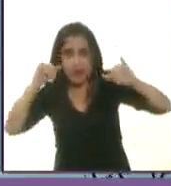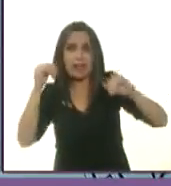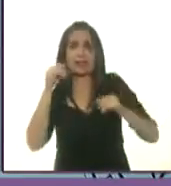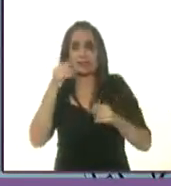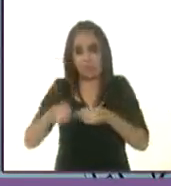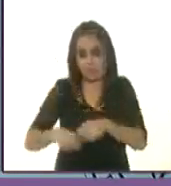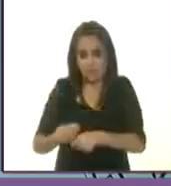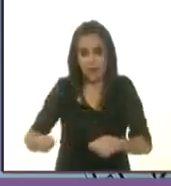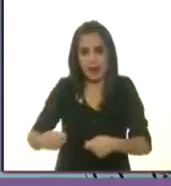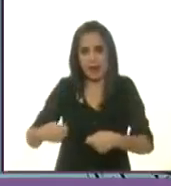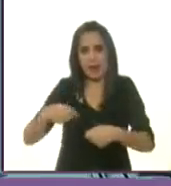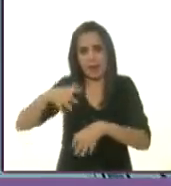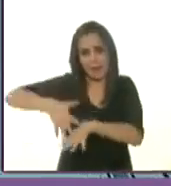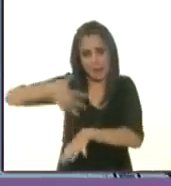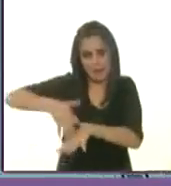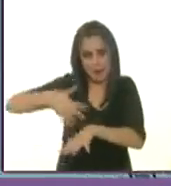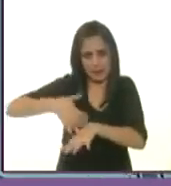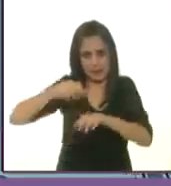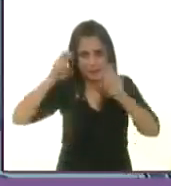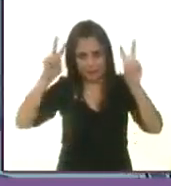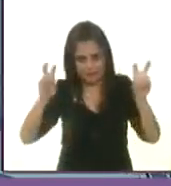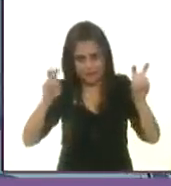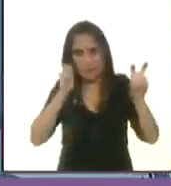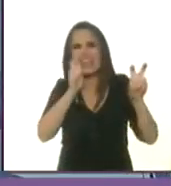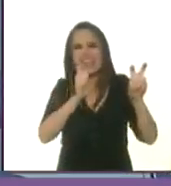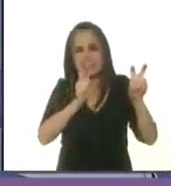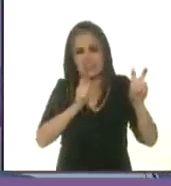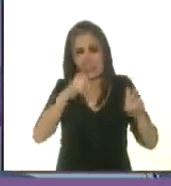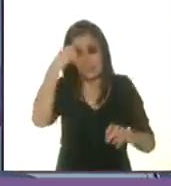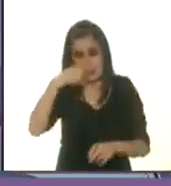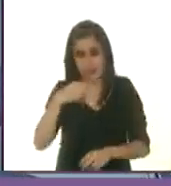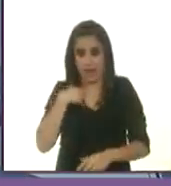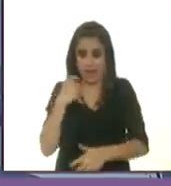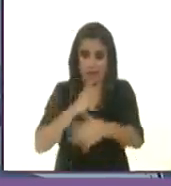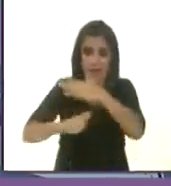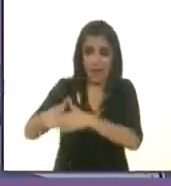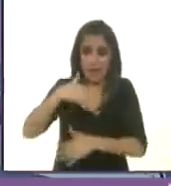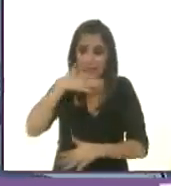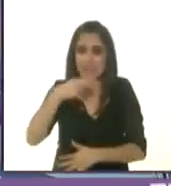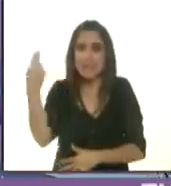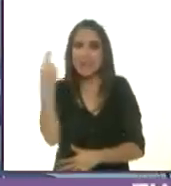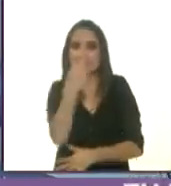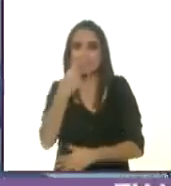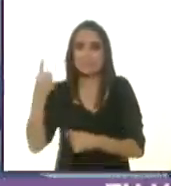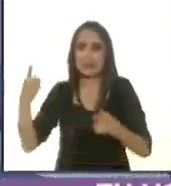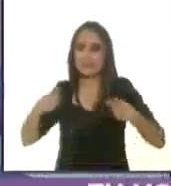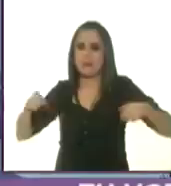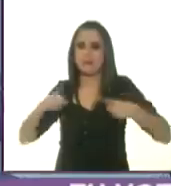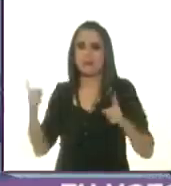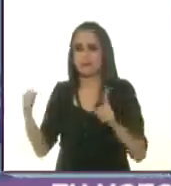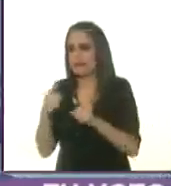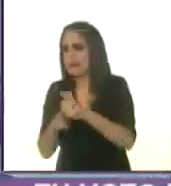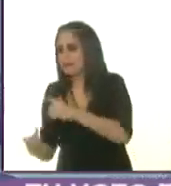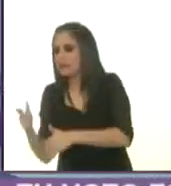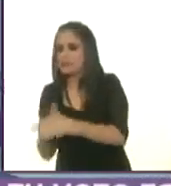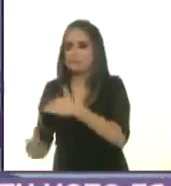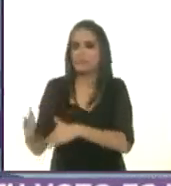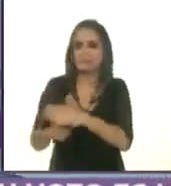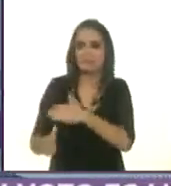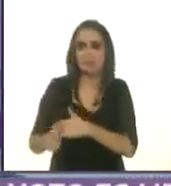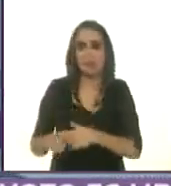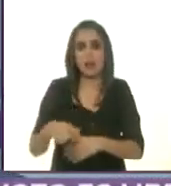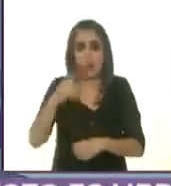pata y es que para que haya corrupción se necesitan dos contrapartes no es sólo la autoridad